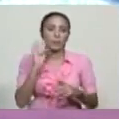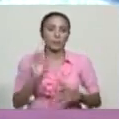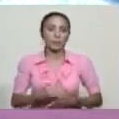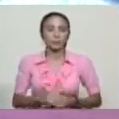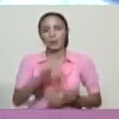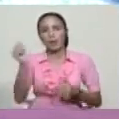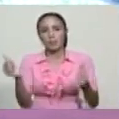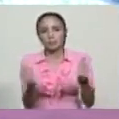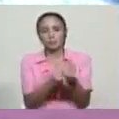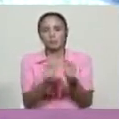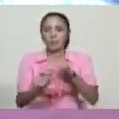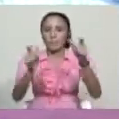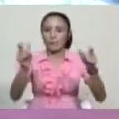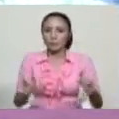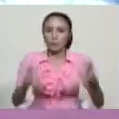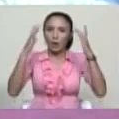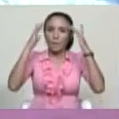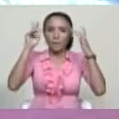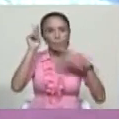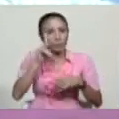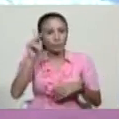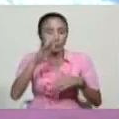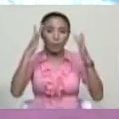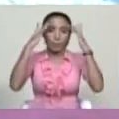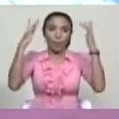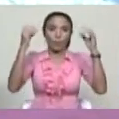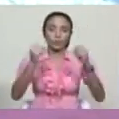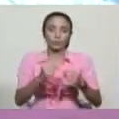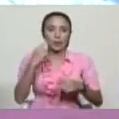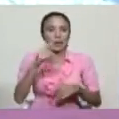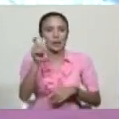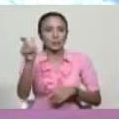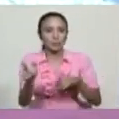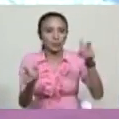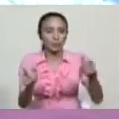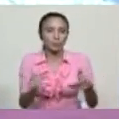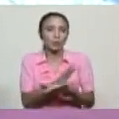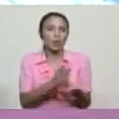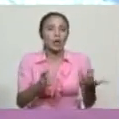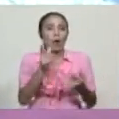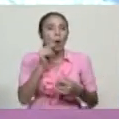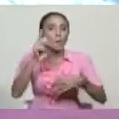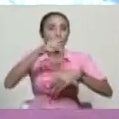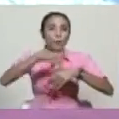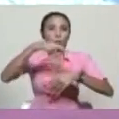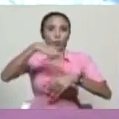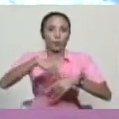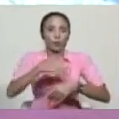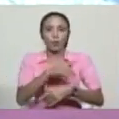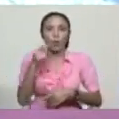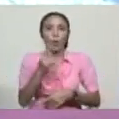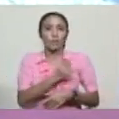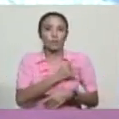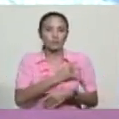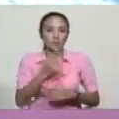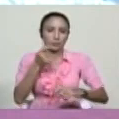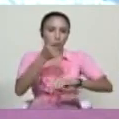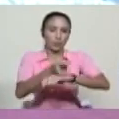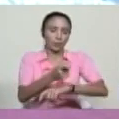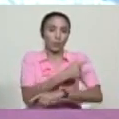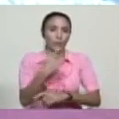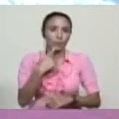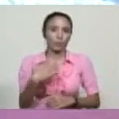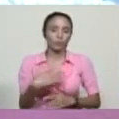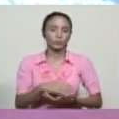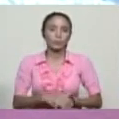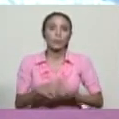otros académicos como Ramón Grossfogel, sociólogo puertorriqueño, es profesor de la Universidad de Berkeley. Está